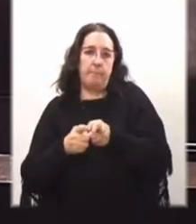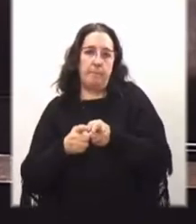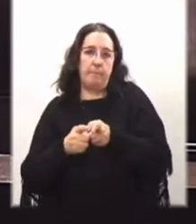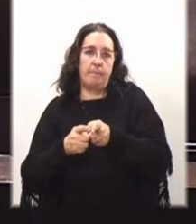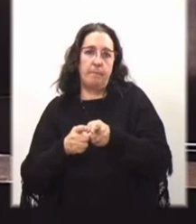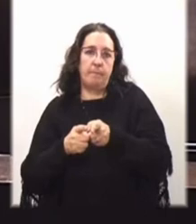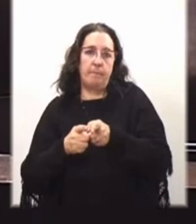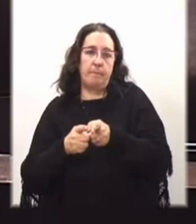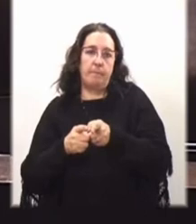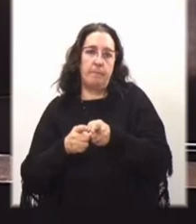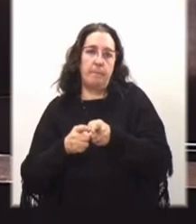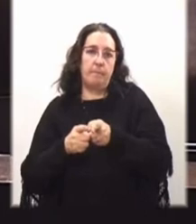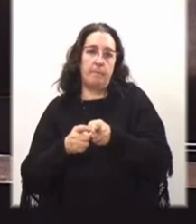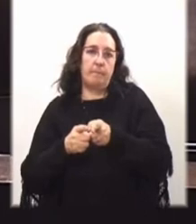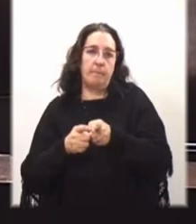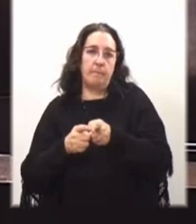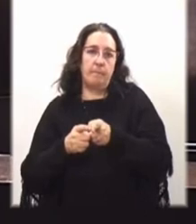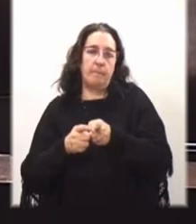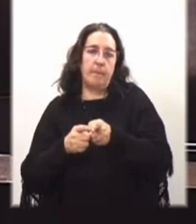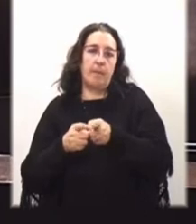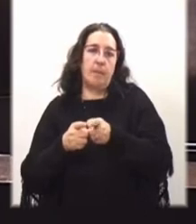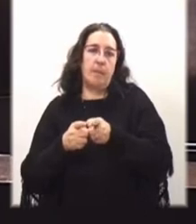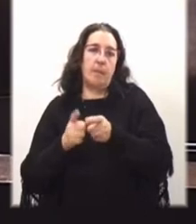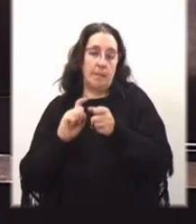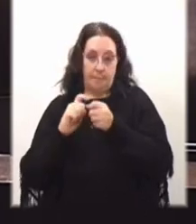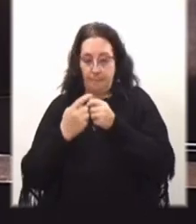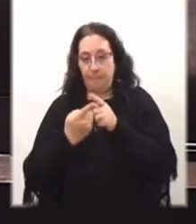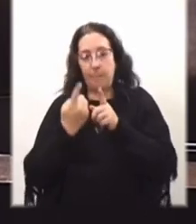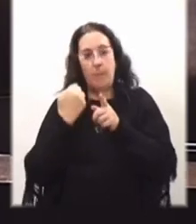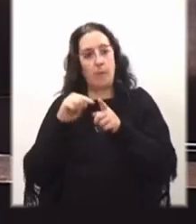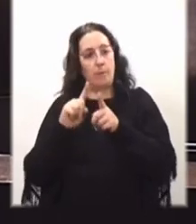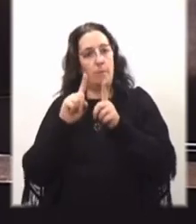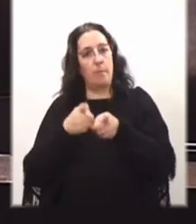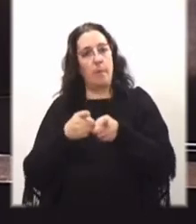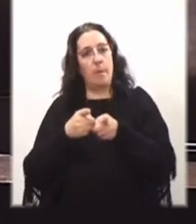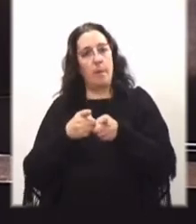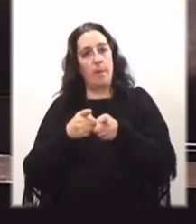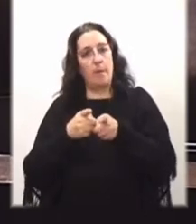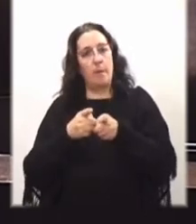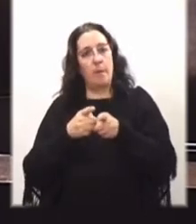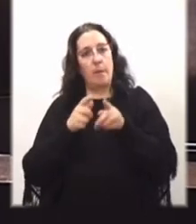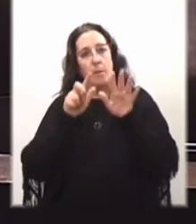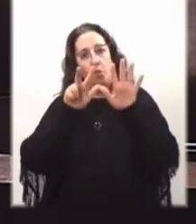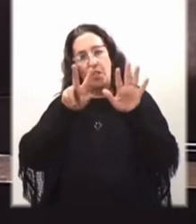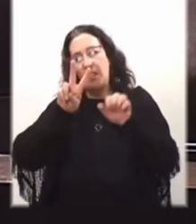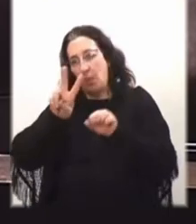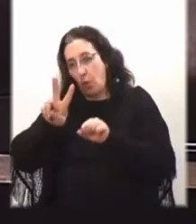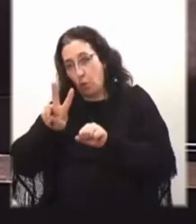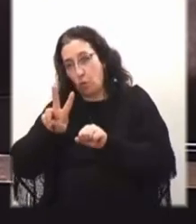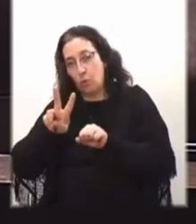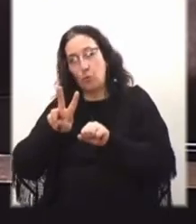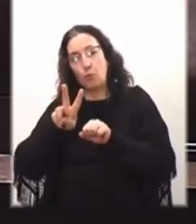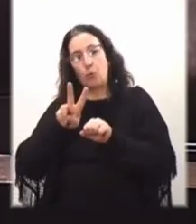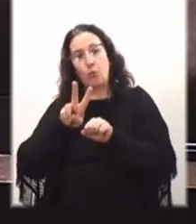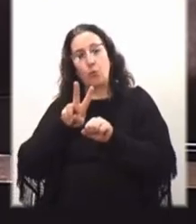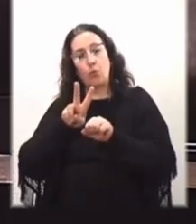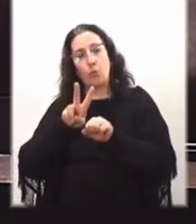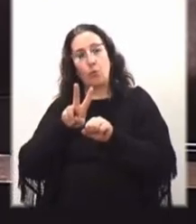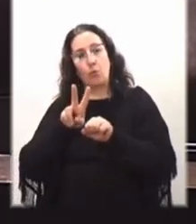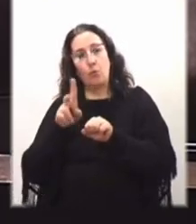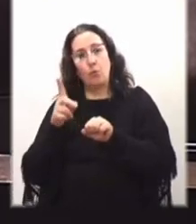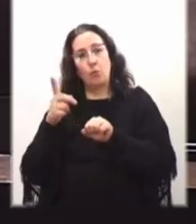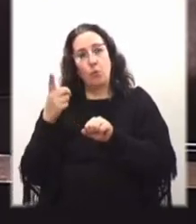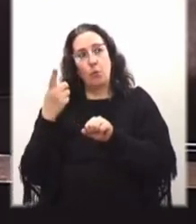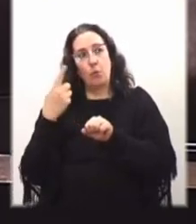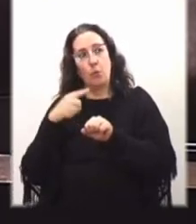esa intersectorial. ACEP había nacido en el 82, en abril del 82, y